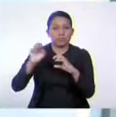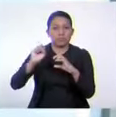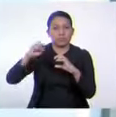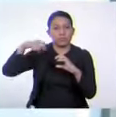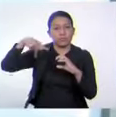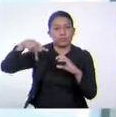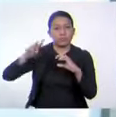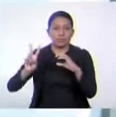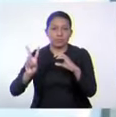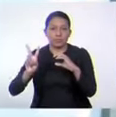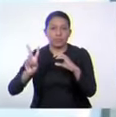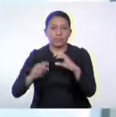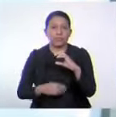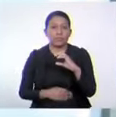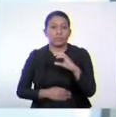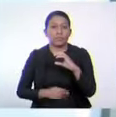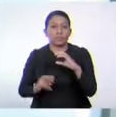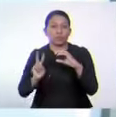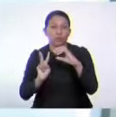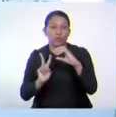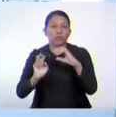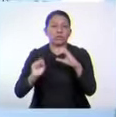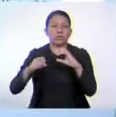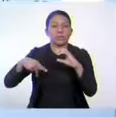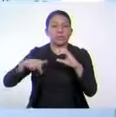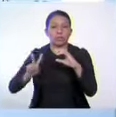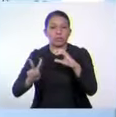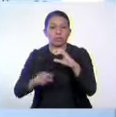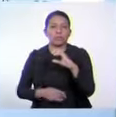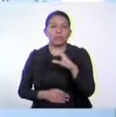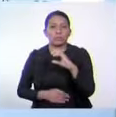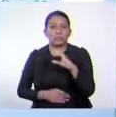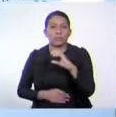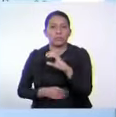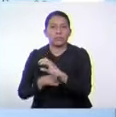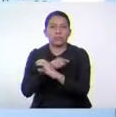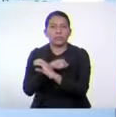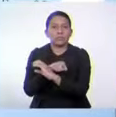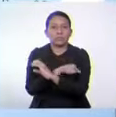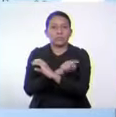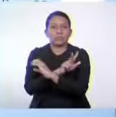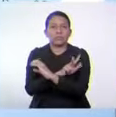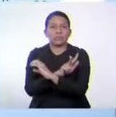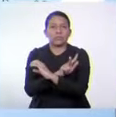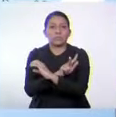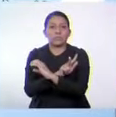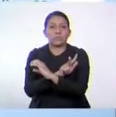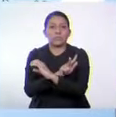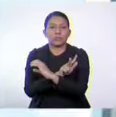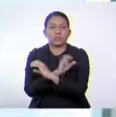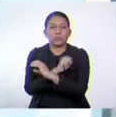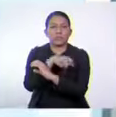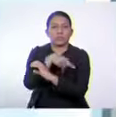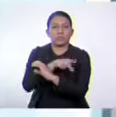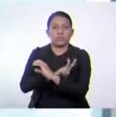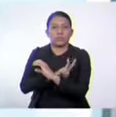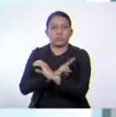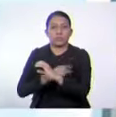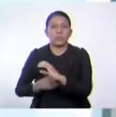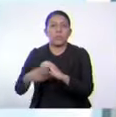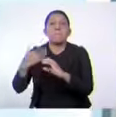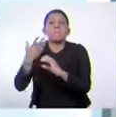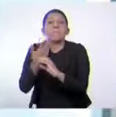sp2, 2 enlaces sp2 y 3 enlaces sp2. Pero